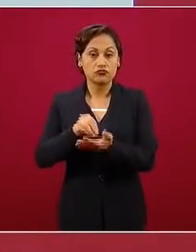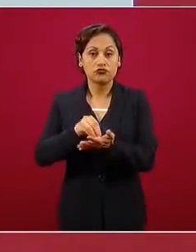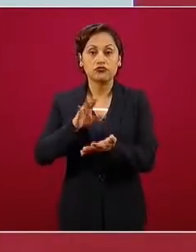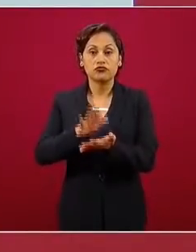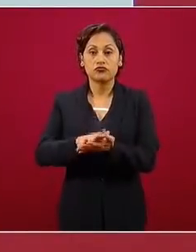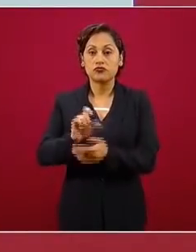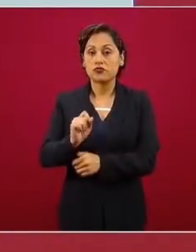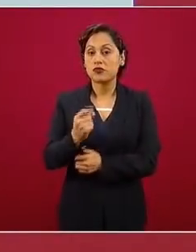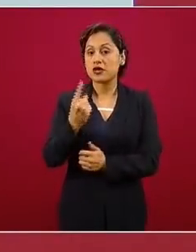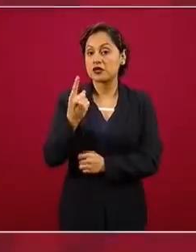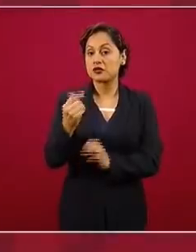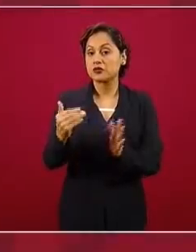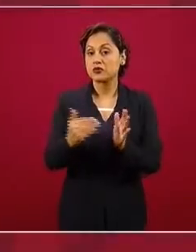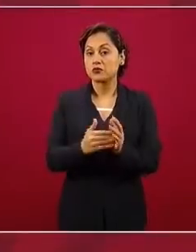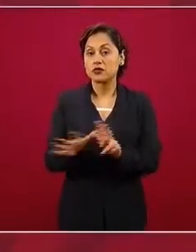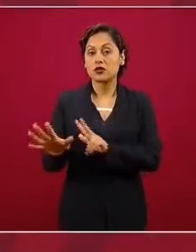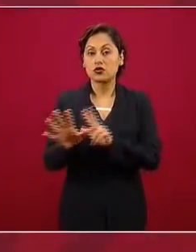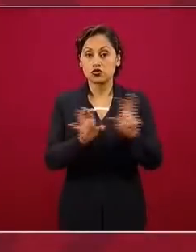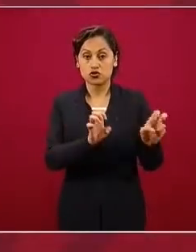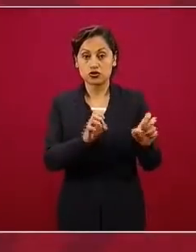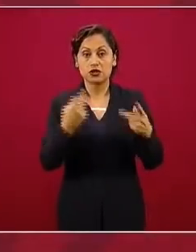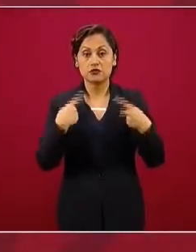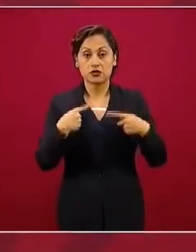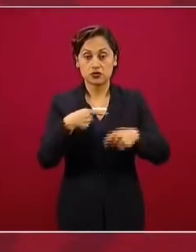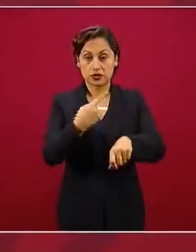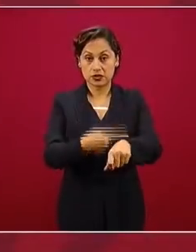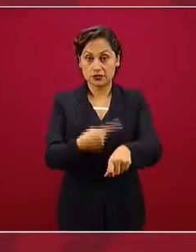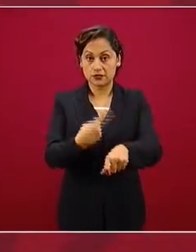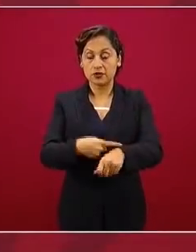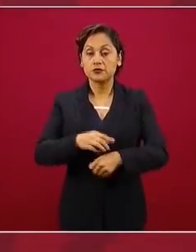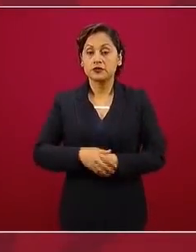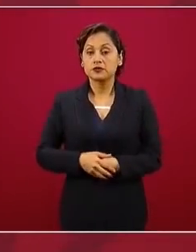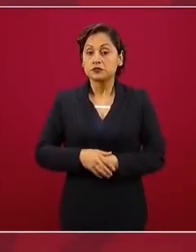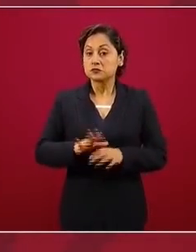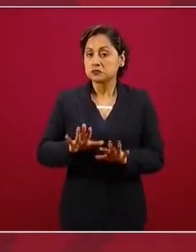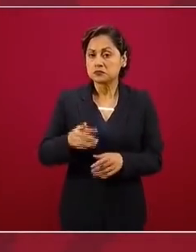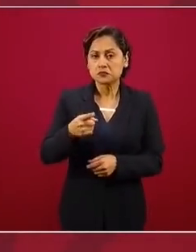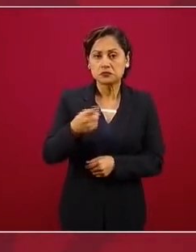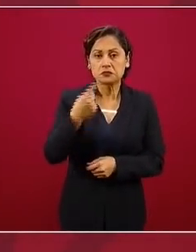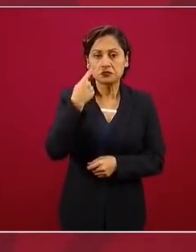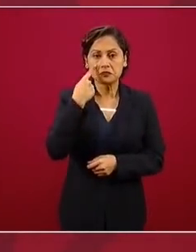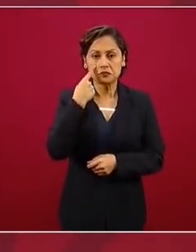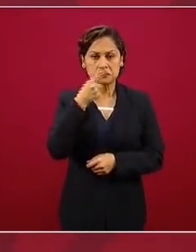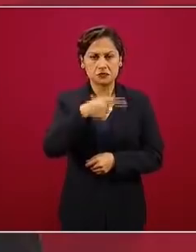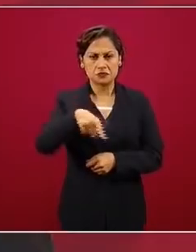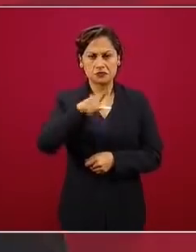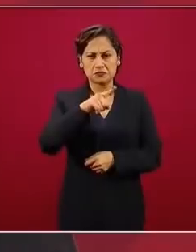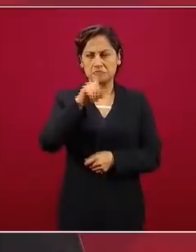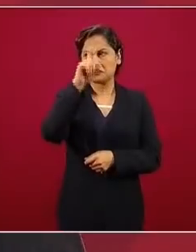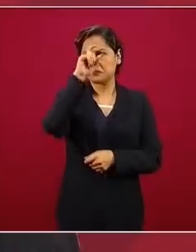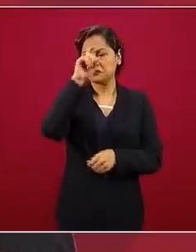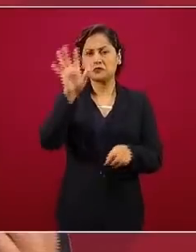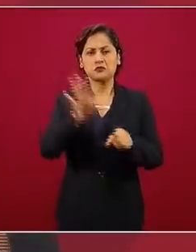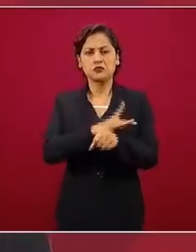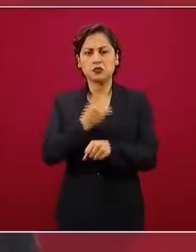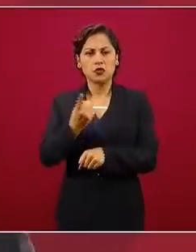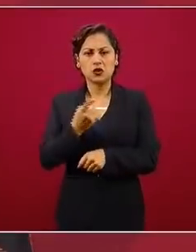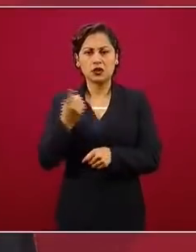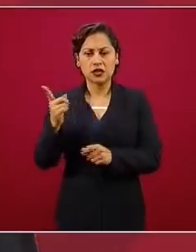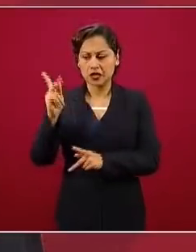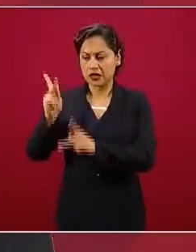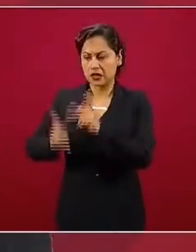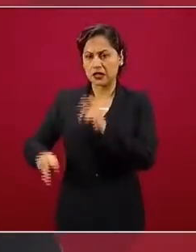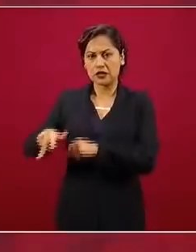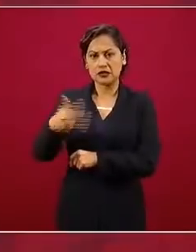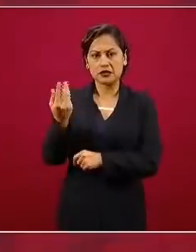esos 21,800 casos. La razón, solo para que nadie se vaya a quedar con esta inquietud, por la que truncamos ahí la curva epidémica, en